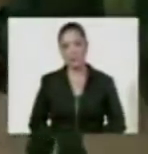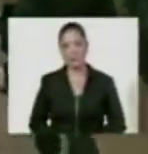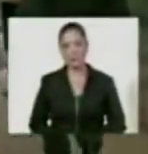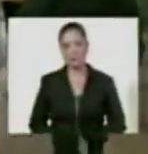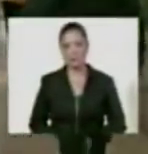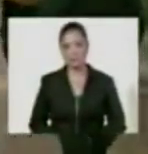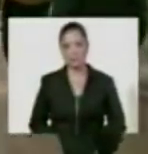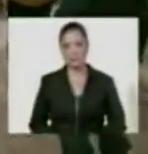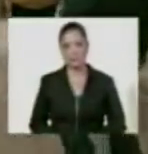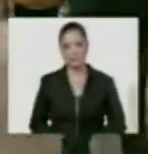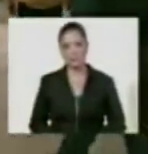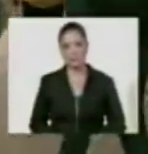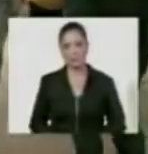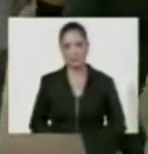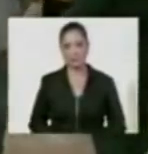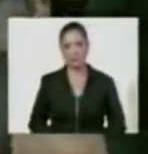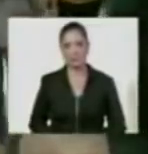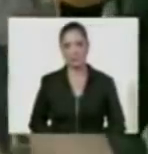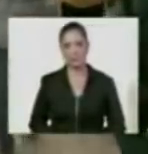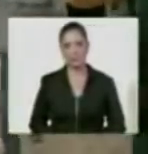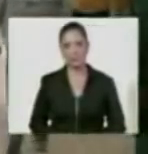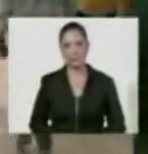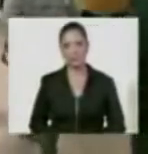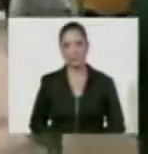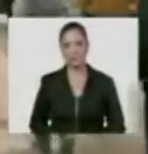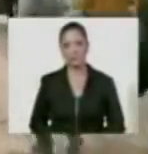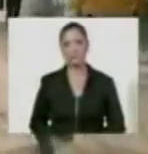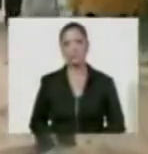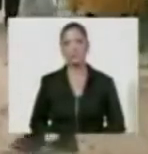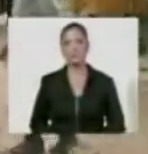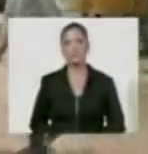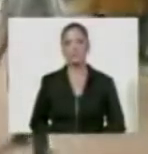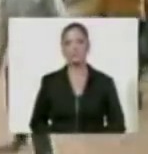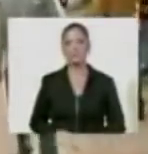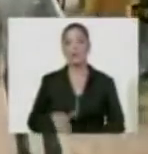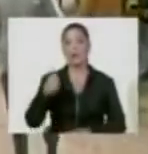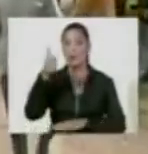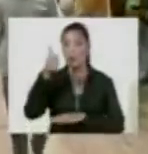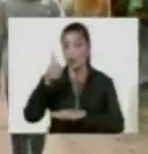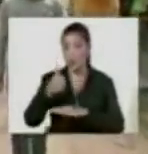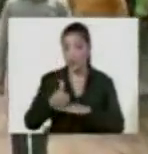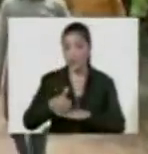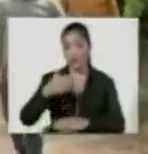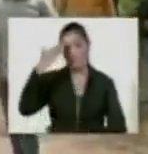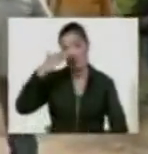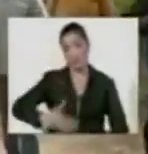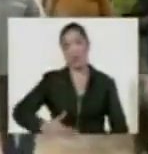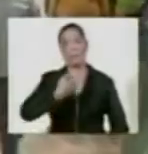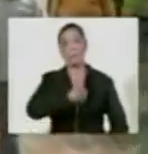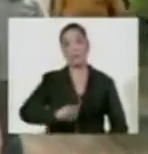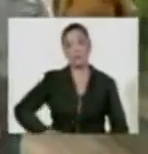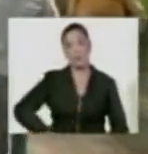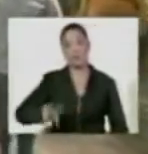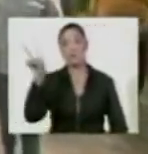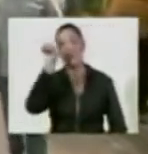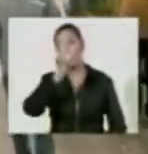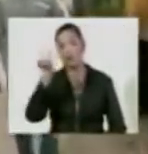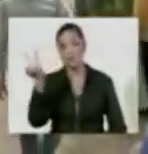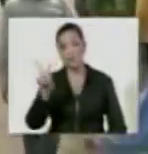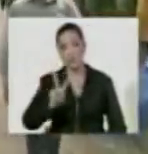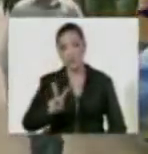Bolivariana. El comandante en jefe de esta importante institución, el presidente de la República Bolivariana